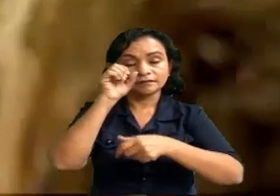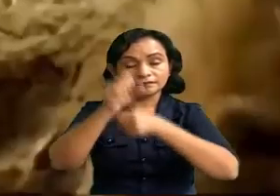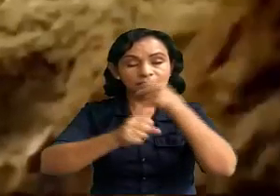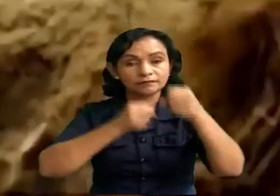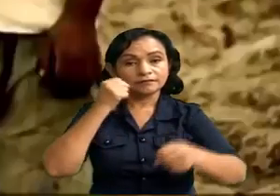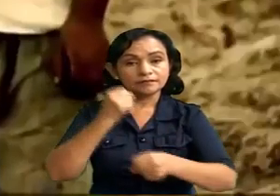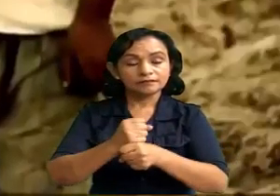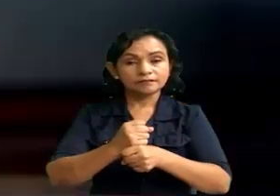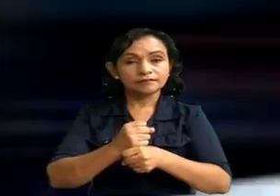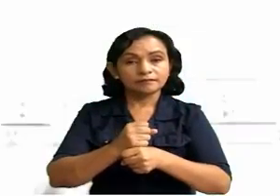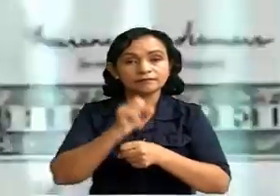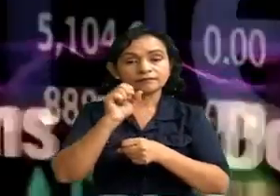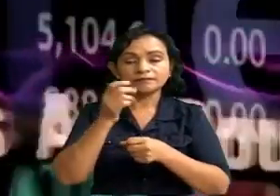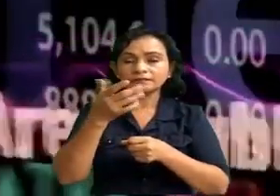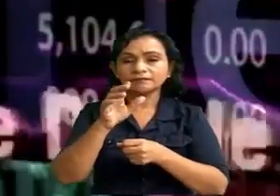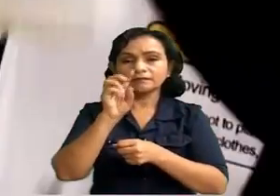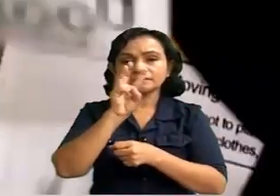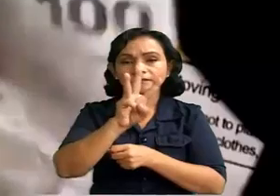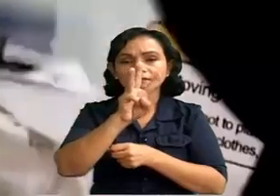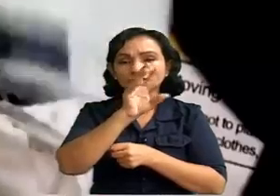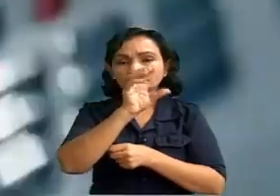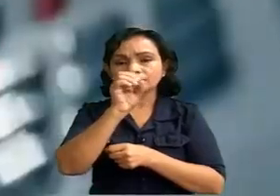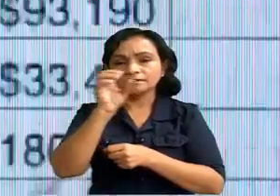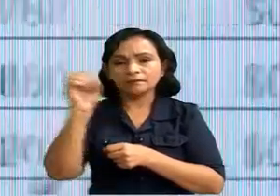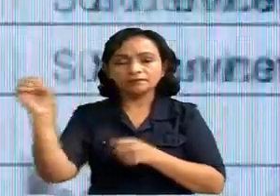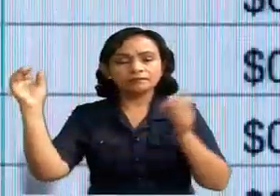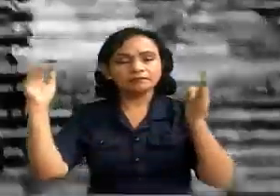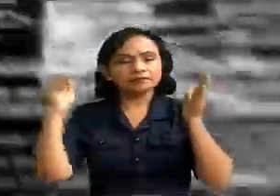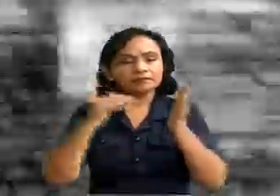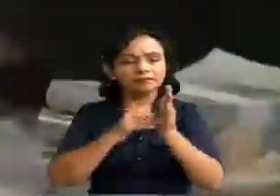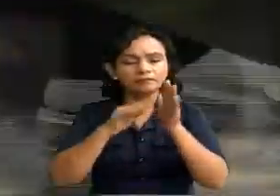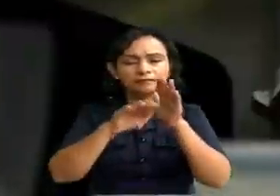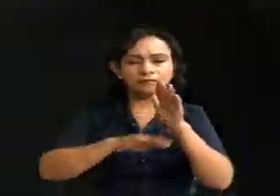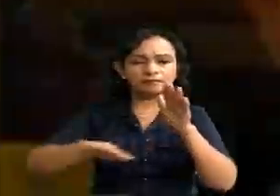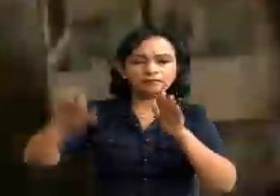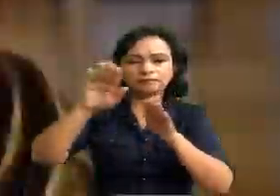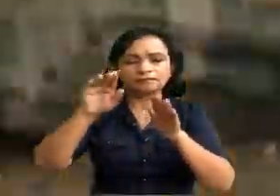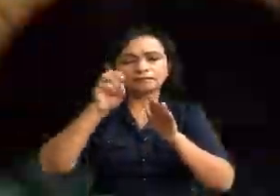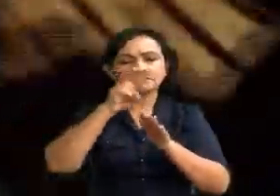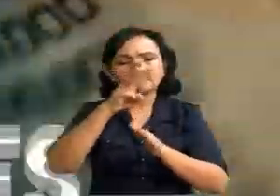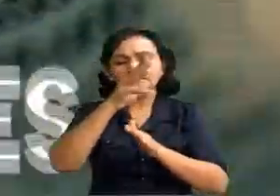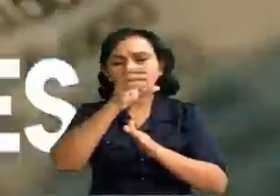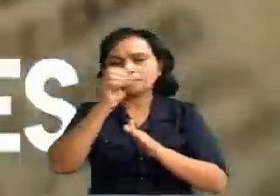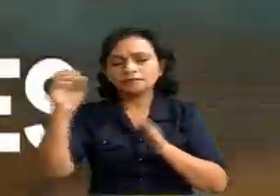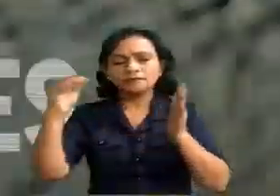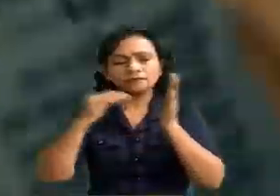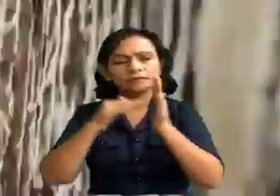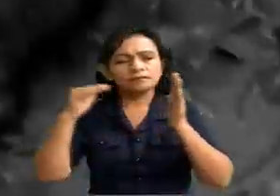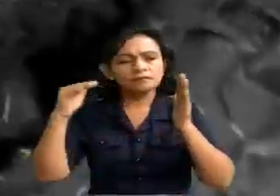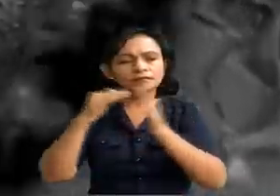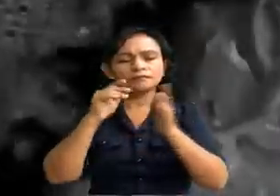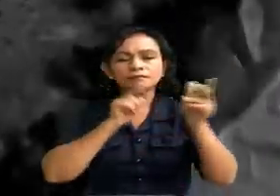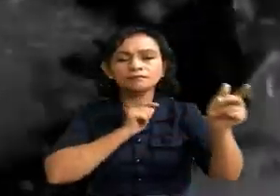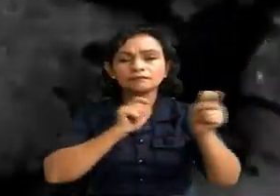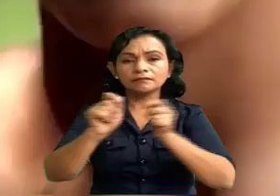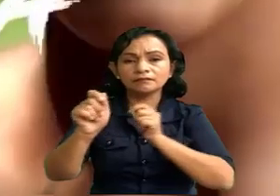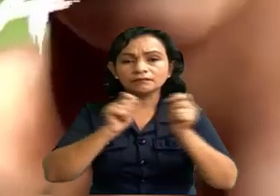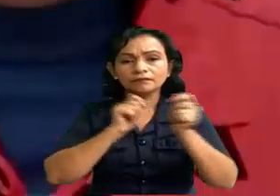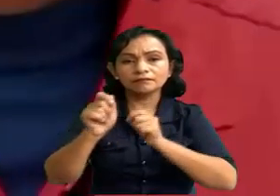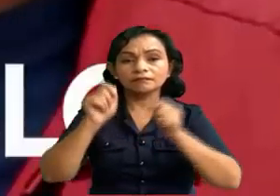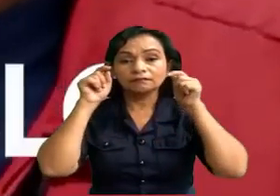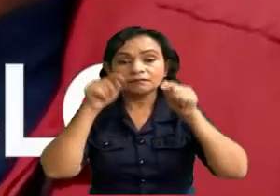pasado cerca de 300 mil, más de 300 mil millones de dólares. Ahí